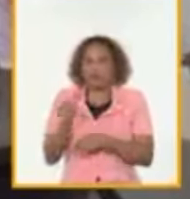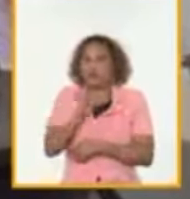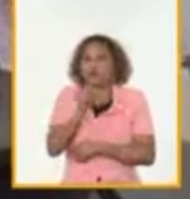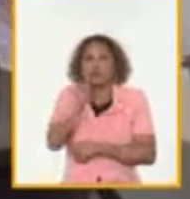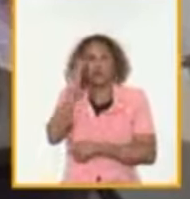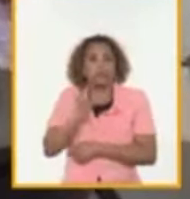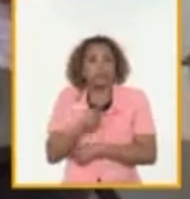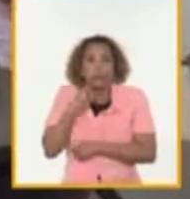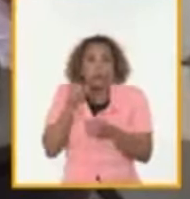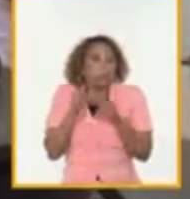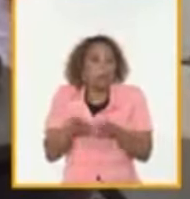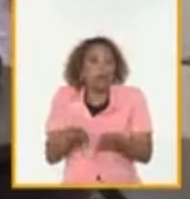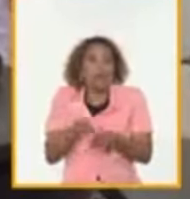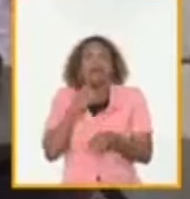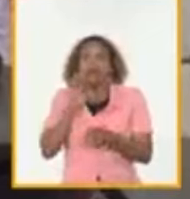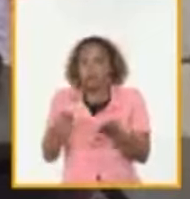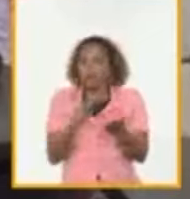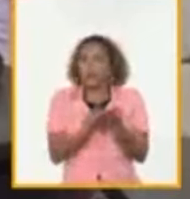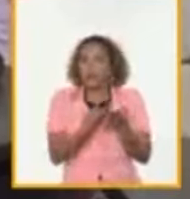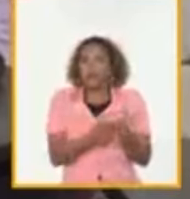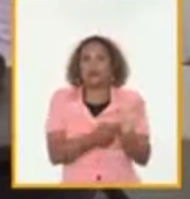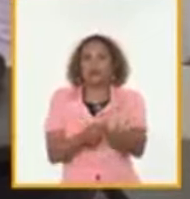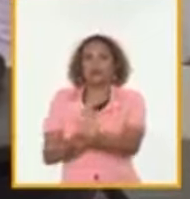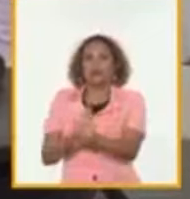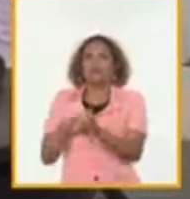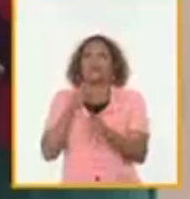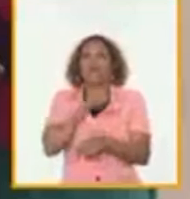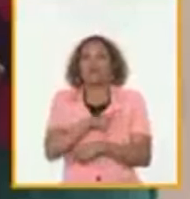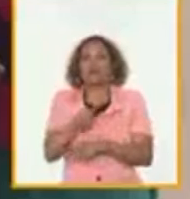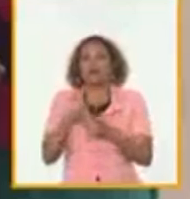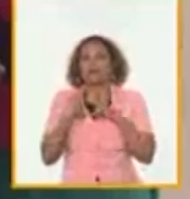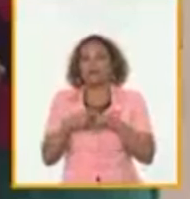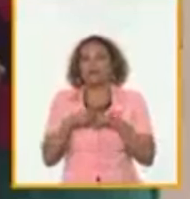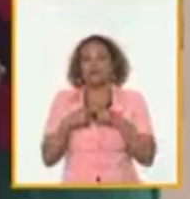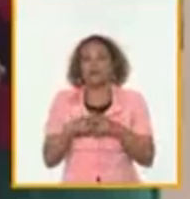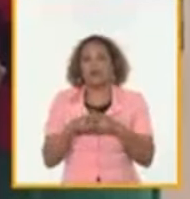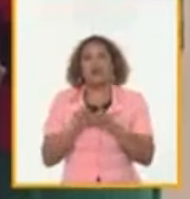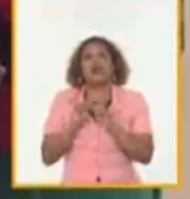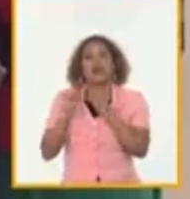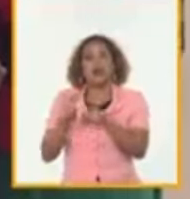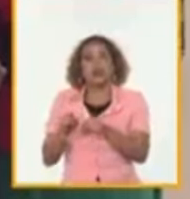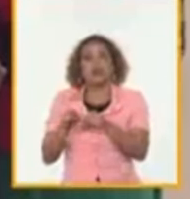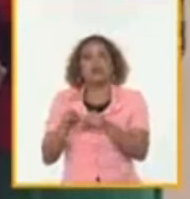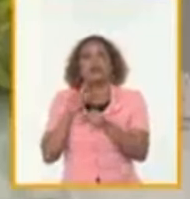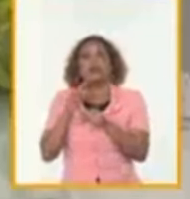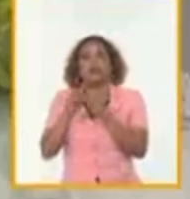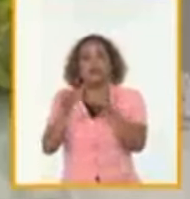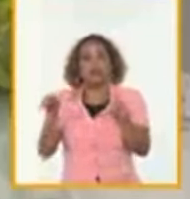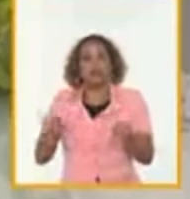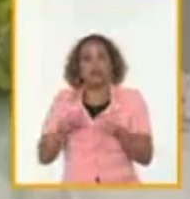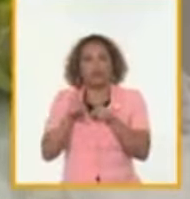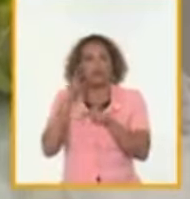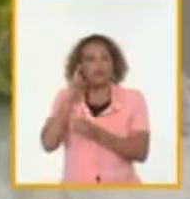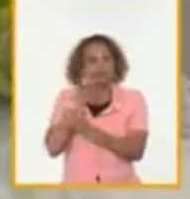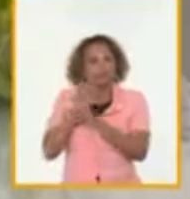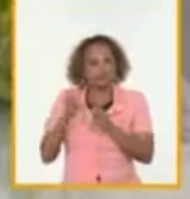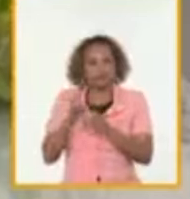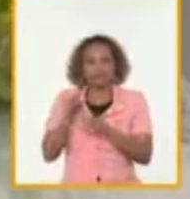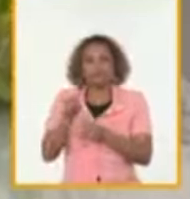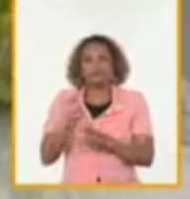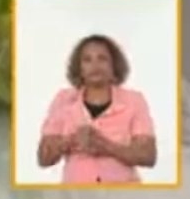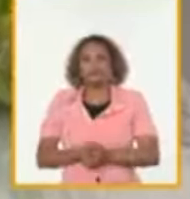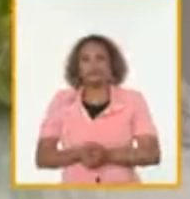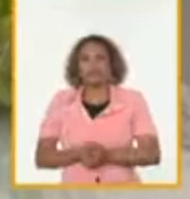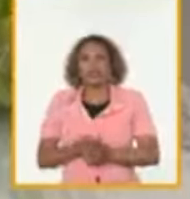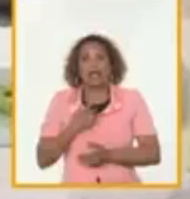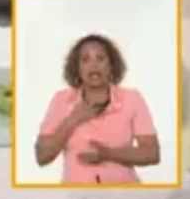natural que pueda llevar propuestas y Buscar soluciones a sus problemas en nuestro parque científico tecnológico el mismo parque y cubará nuevo nuevos proyectos